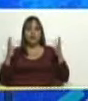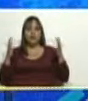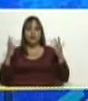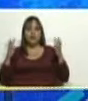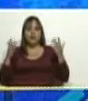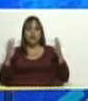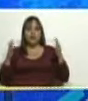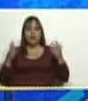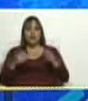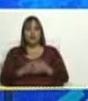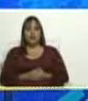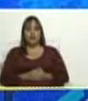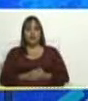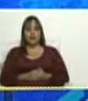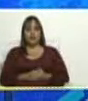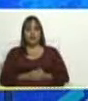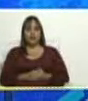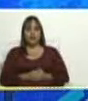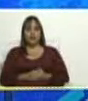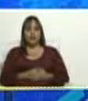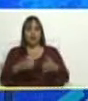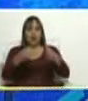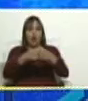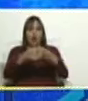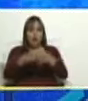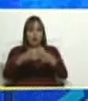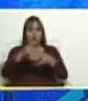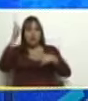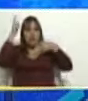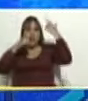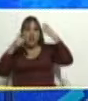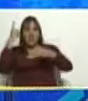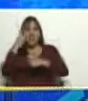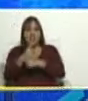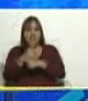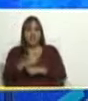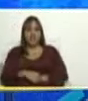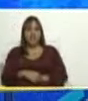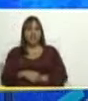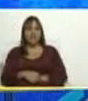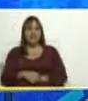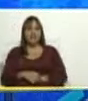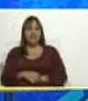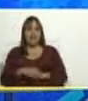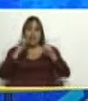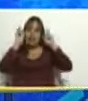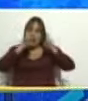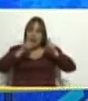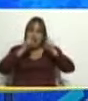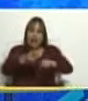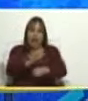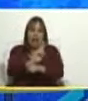Y las brigadas territoriales Hugo Chávez deberán formar de inmediato